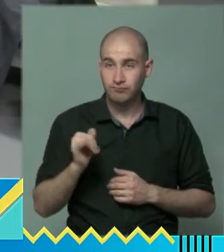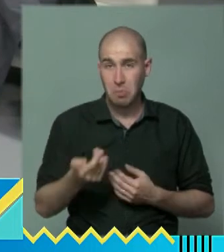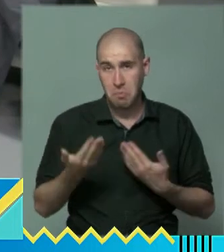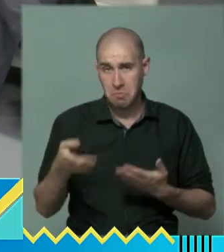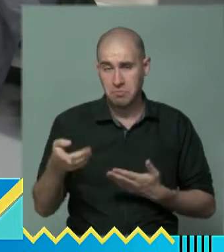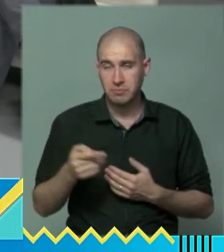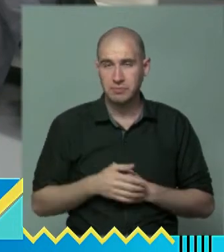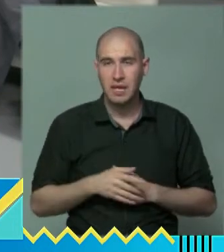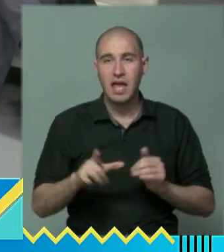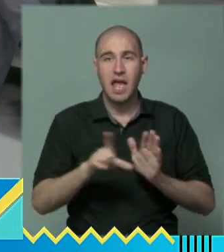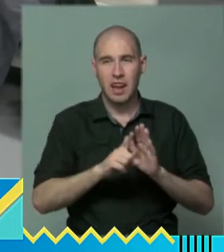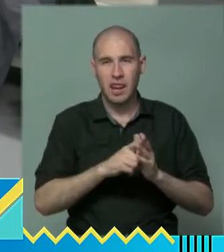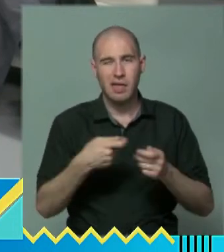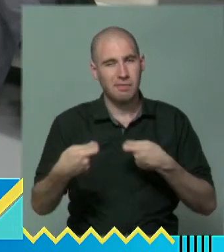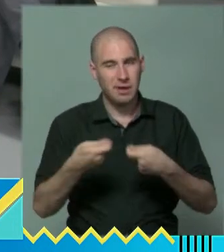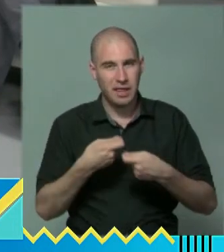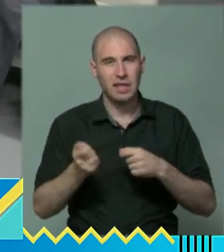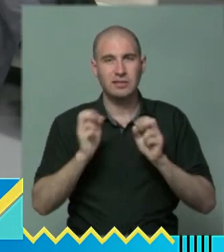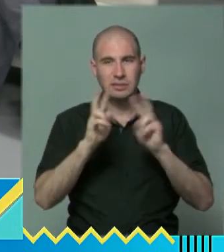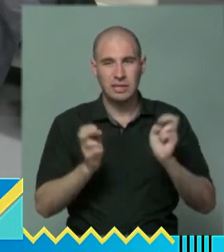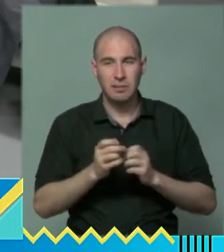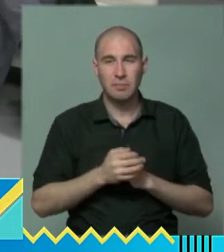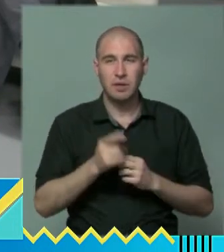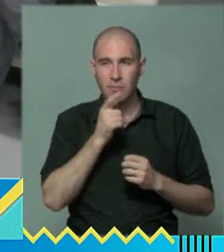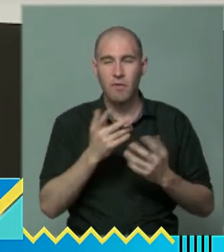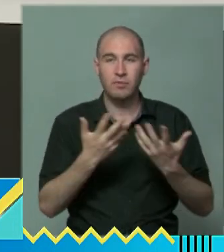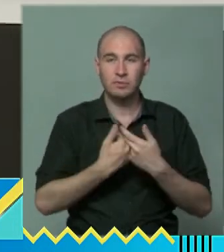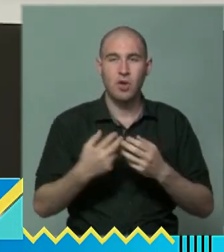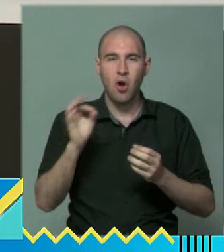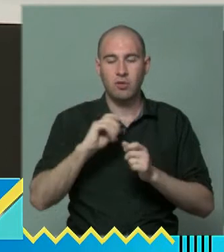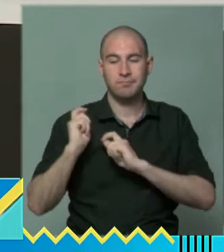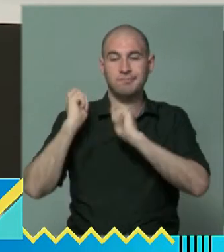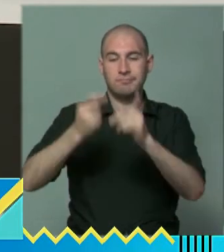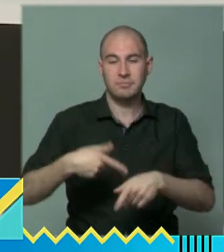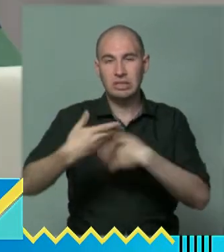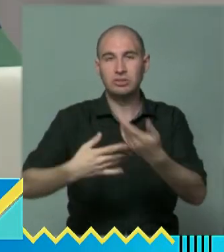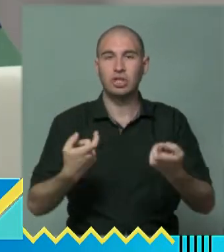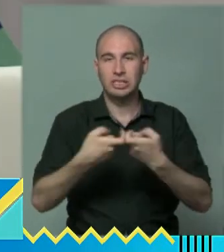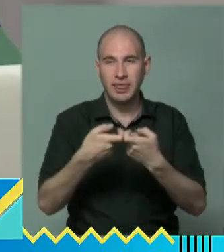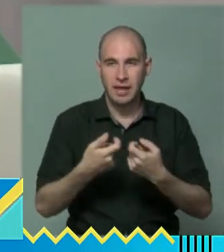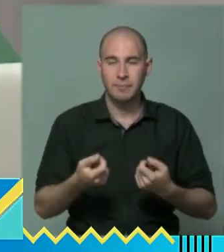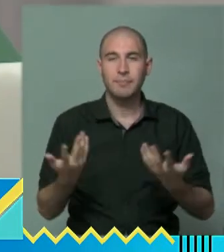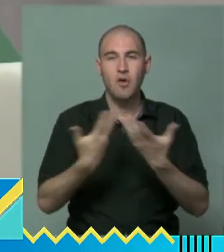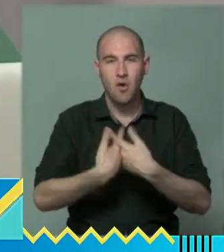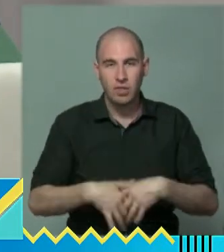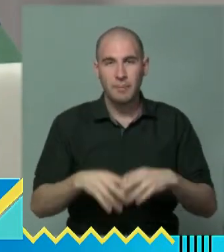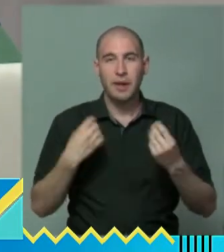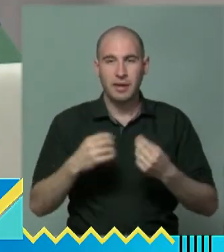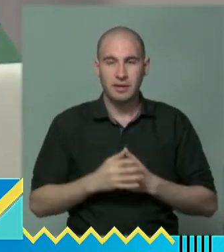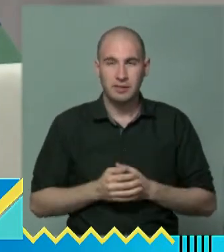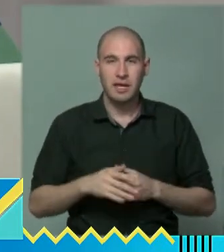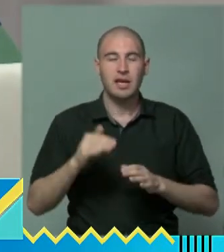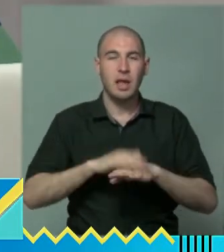ocurrir eso. De hecho, bueno, la ley algo regula al respecto de fusiones o sucesiones de sociedades para evitar